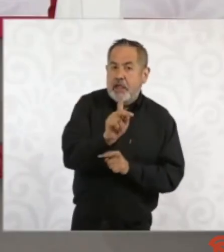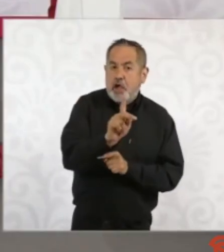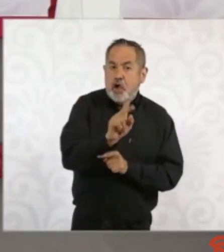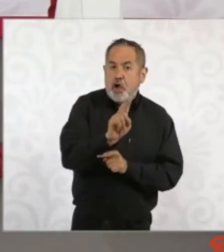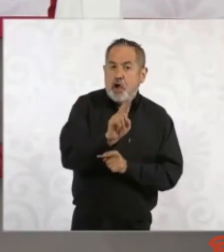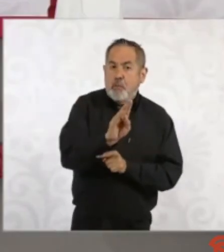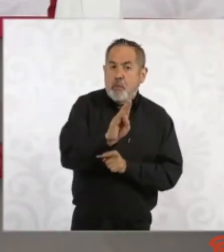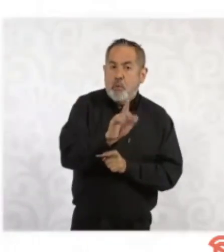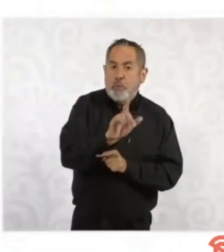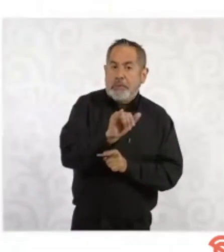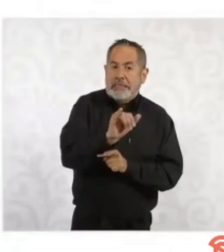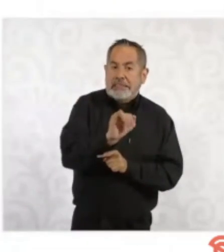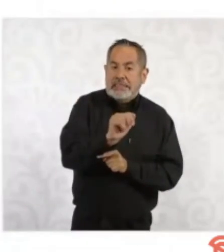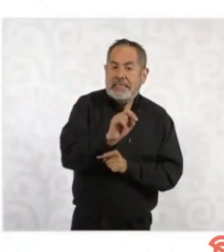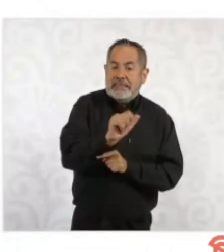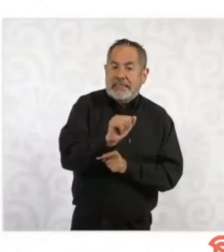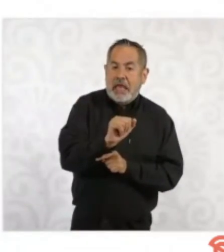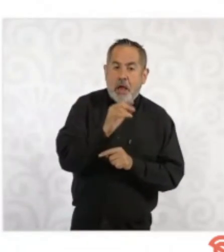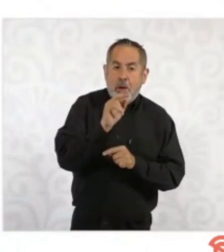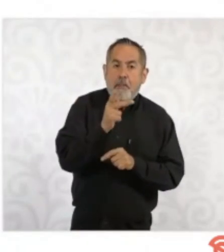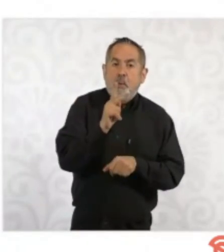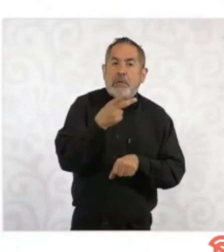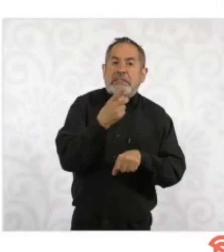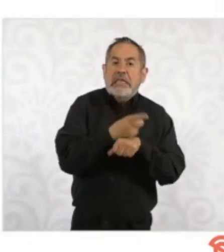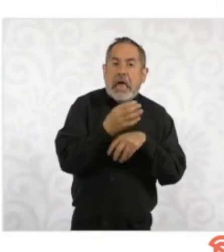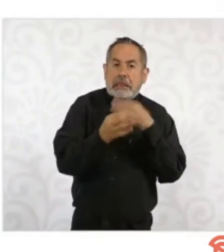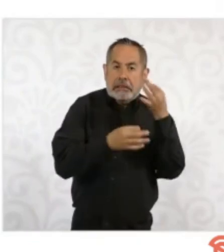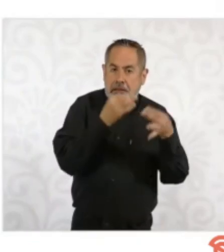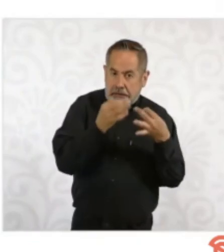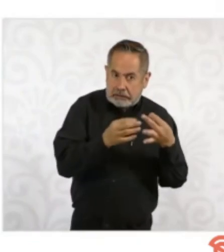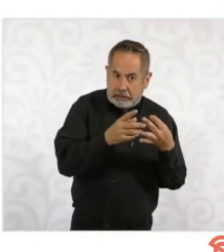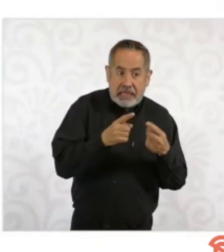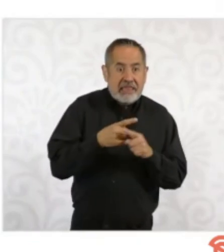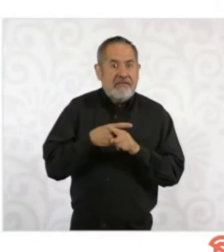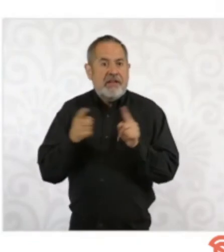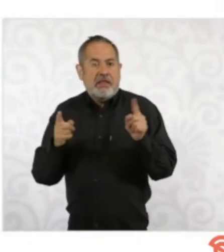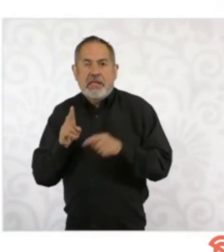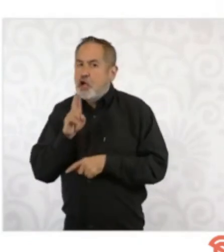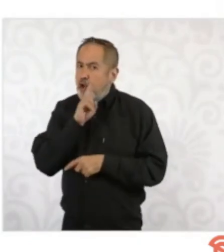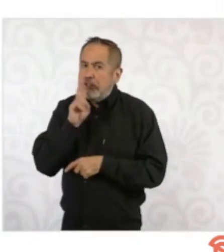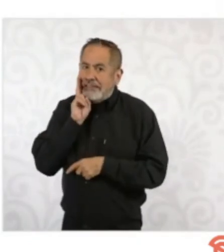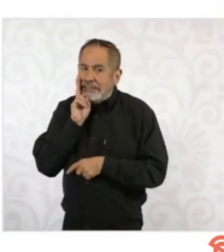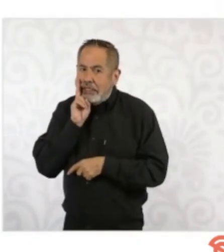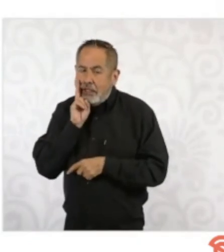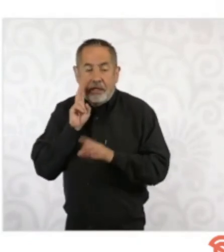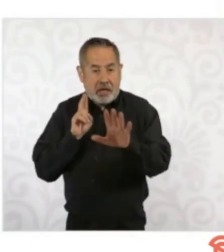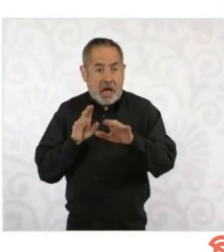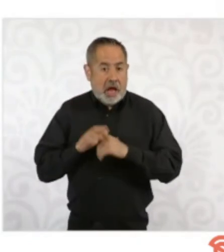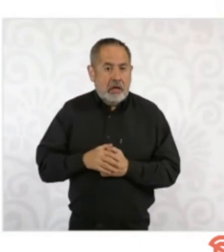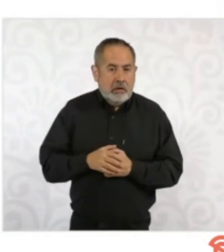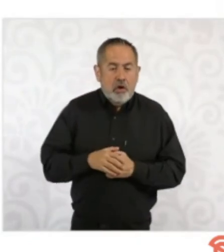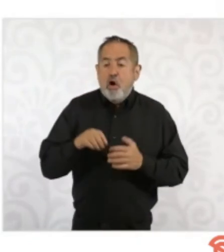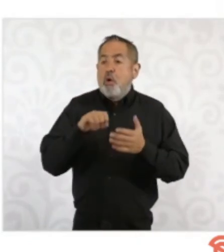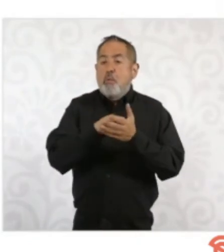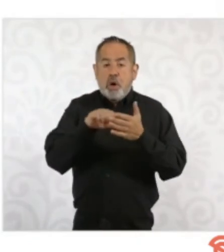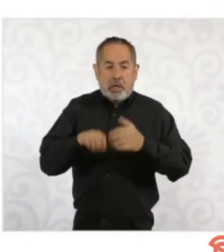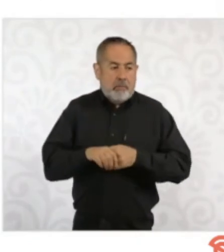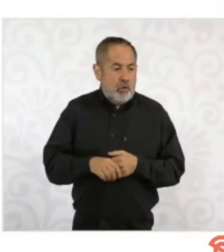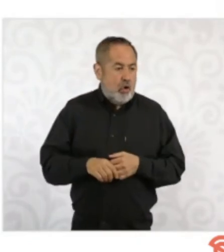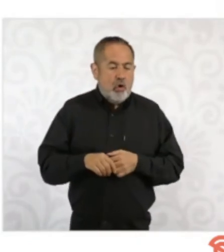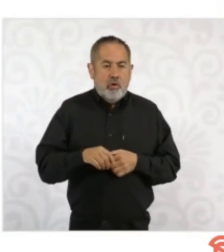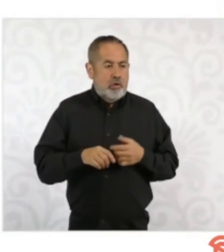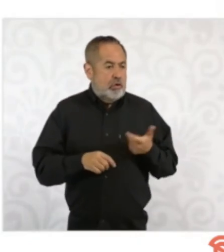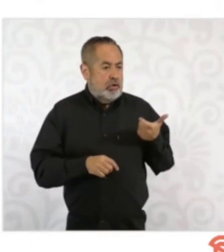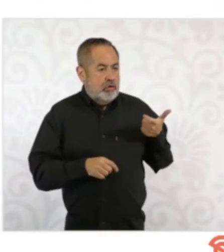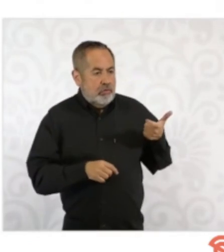contenido noticioso. Todos tenemos derecho a que no se nos trate de engañar cuando el medio está recibiendo dinero